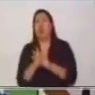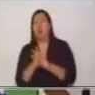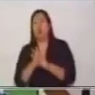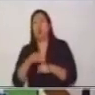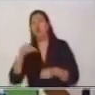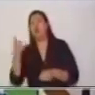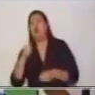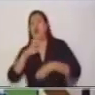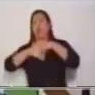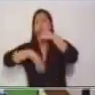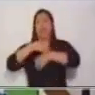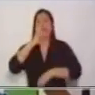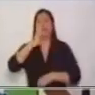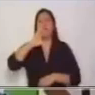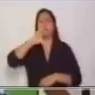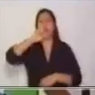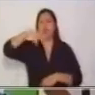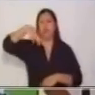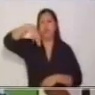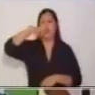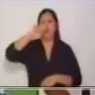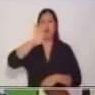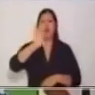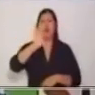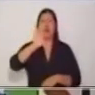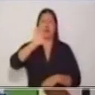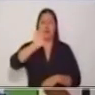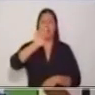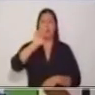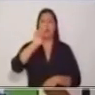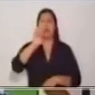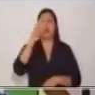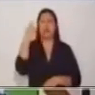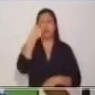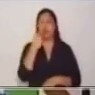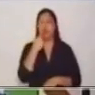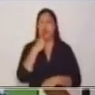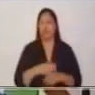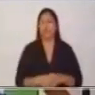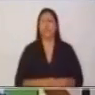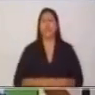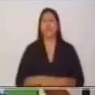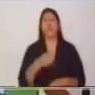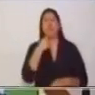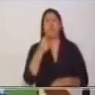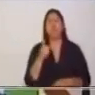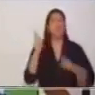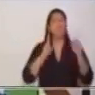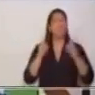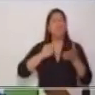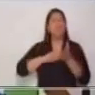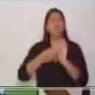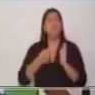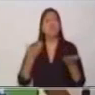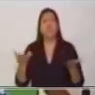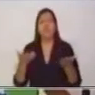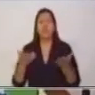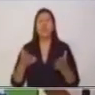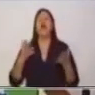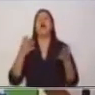news es un término que está en la actualidad anglosajón. Tenemos su equivalente en español, que es noticias